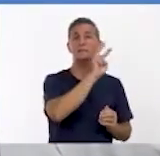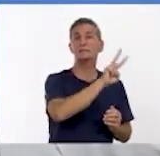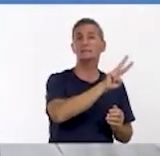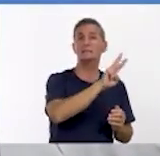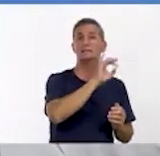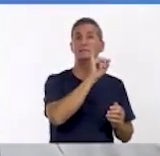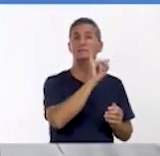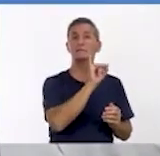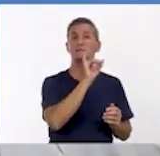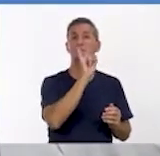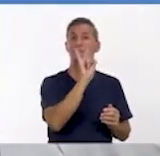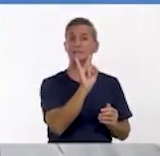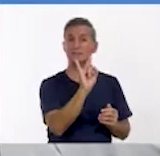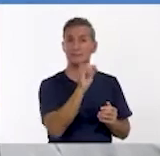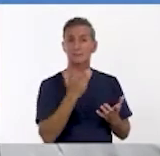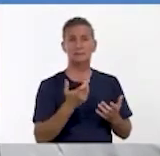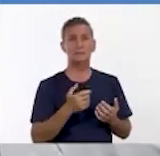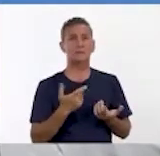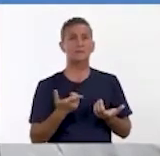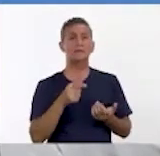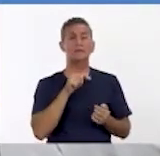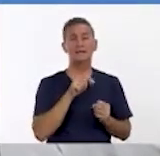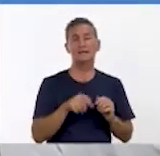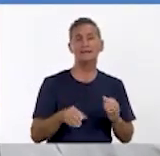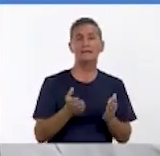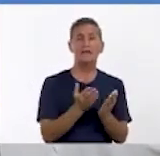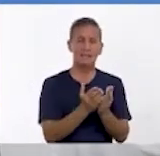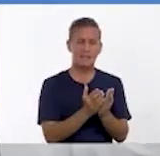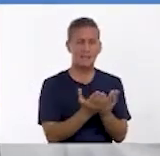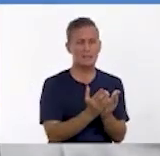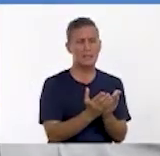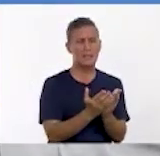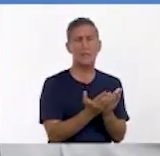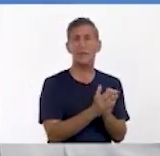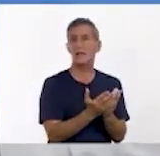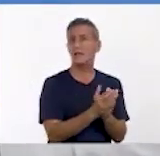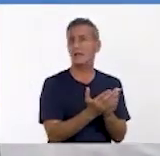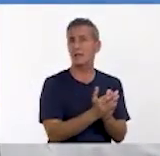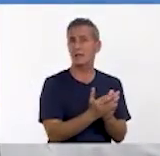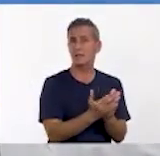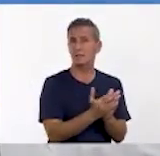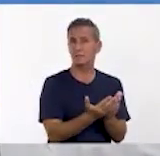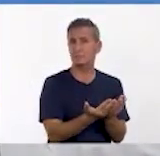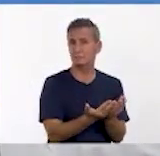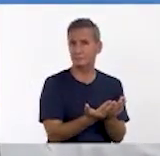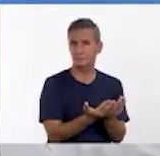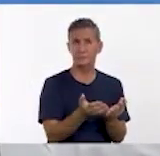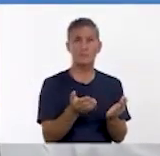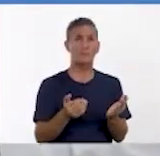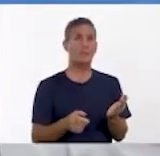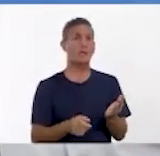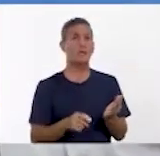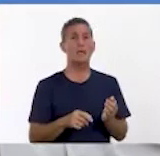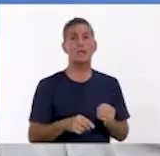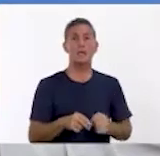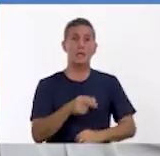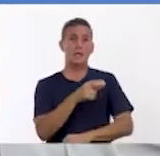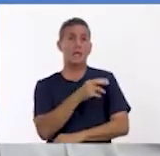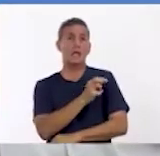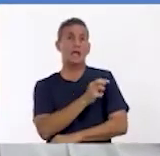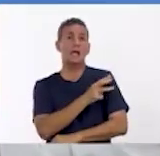367, que es el libro que se está utilizando en los que están